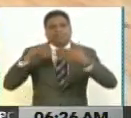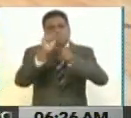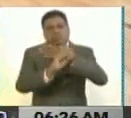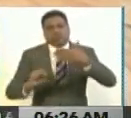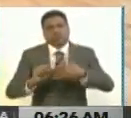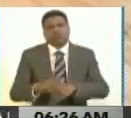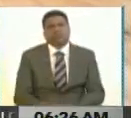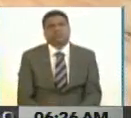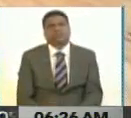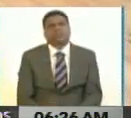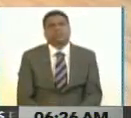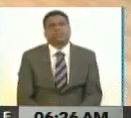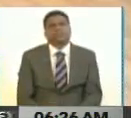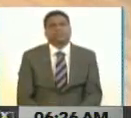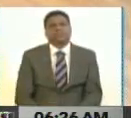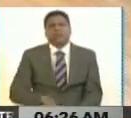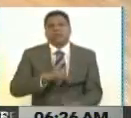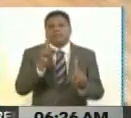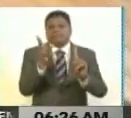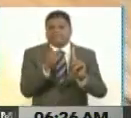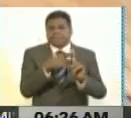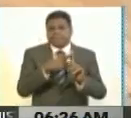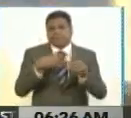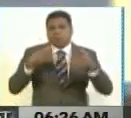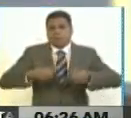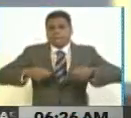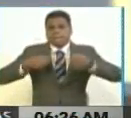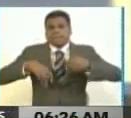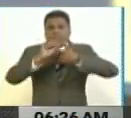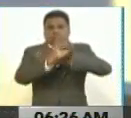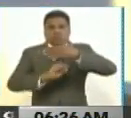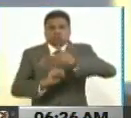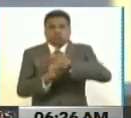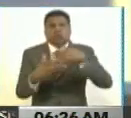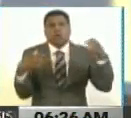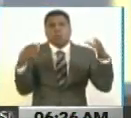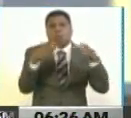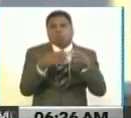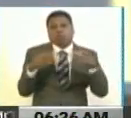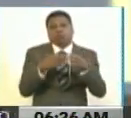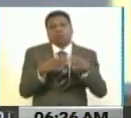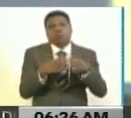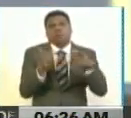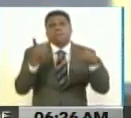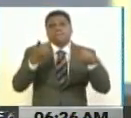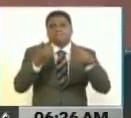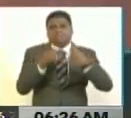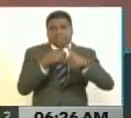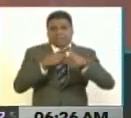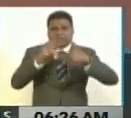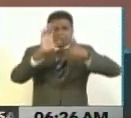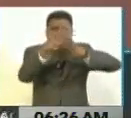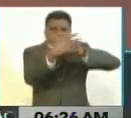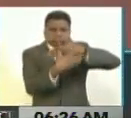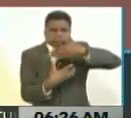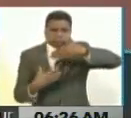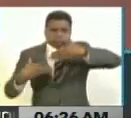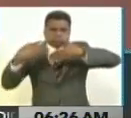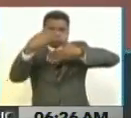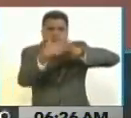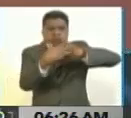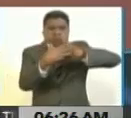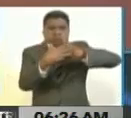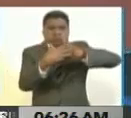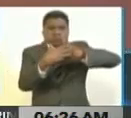lado, tú vas a tener que el Mercosur en principio es un bloque en donde debe haber un intercambio de